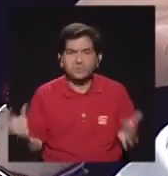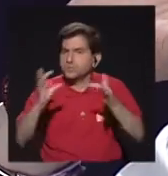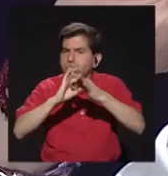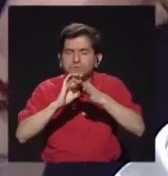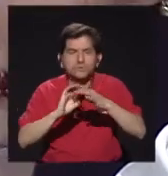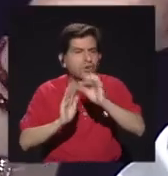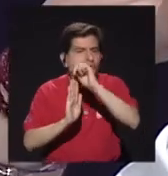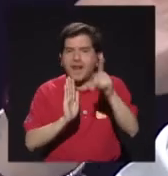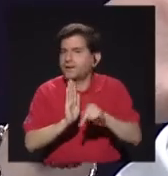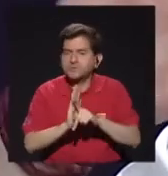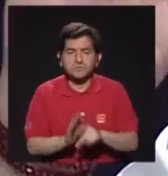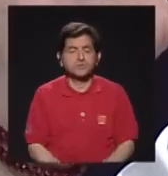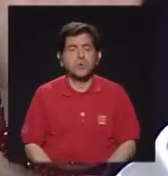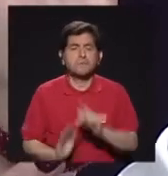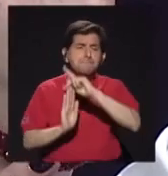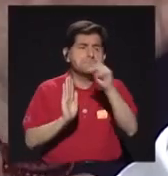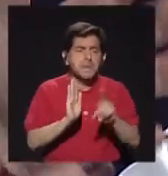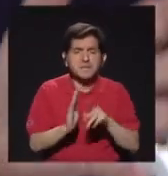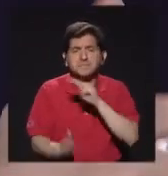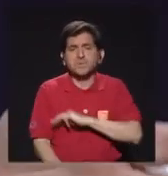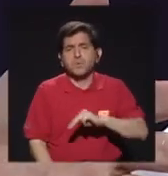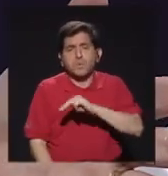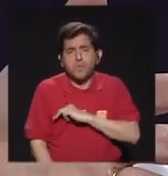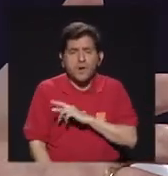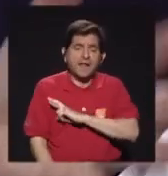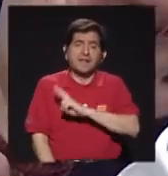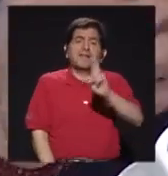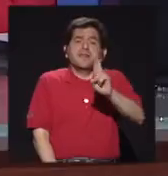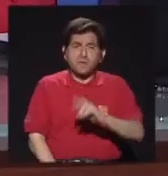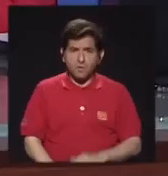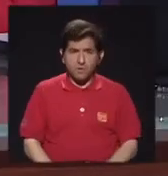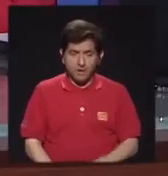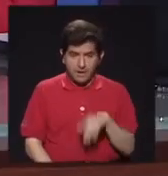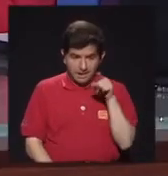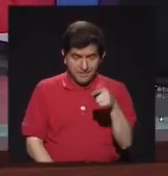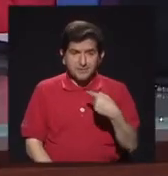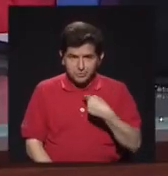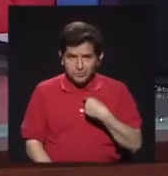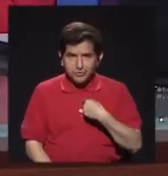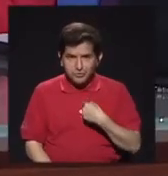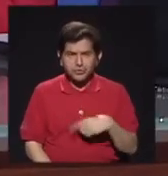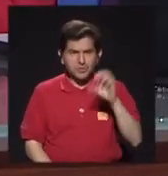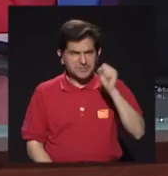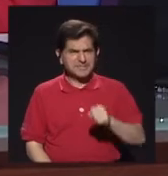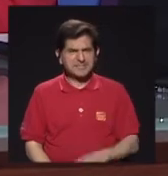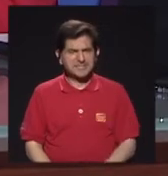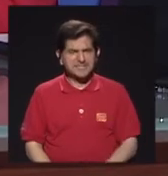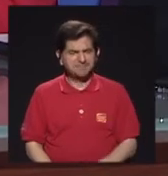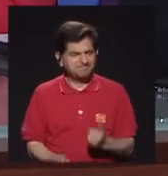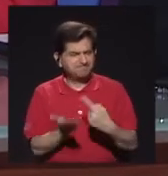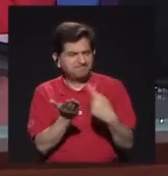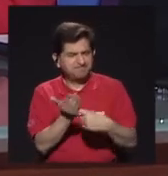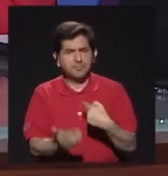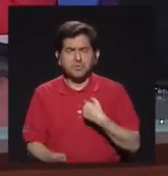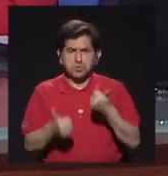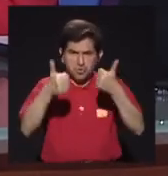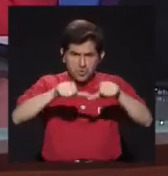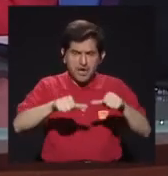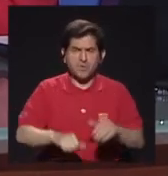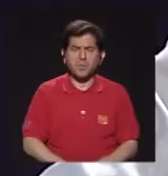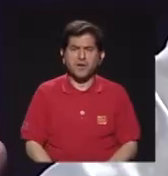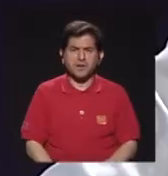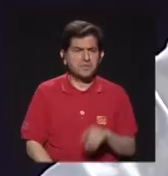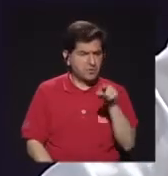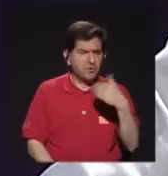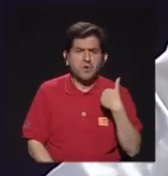una constitución sino que es un principio más bien morales religiosos que es ahí donde yo entro en gran tensión yo estoy de acuerdo con don manuel que